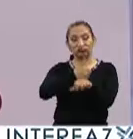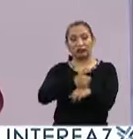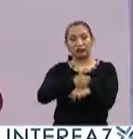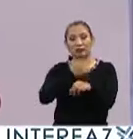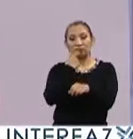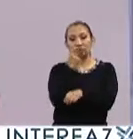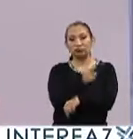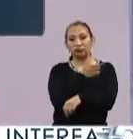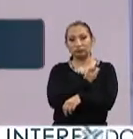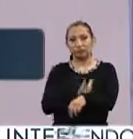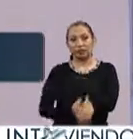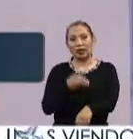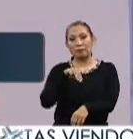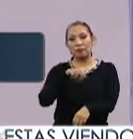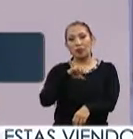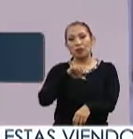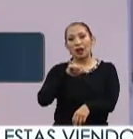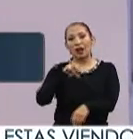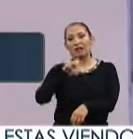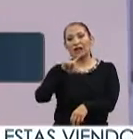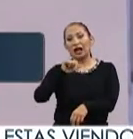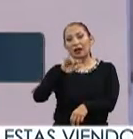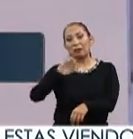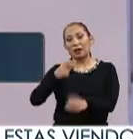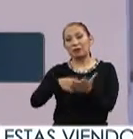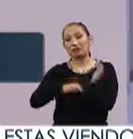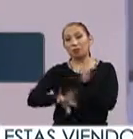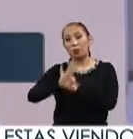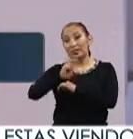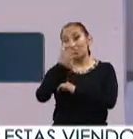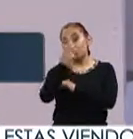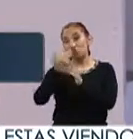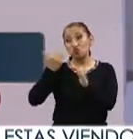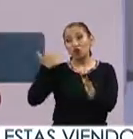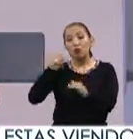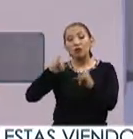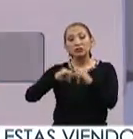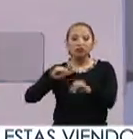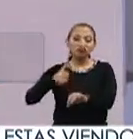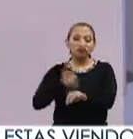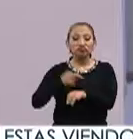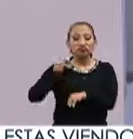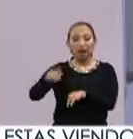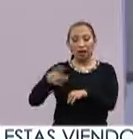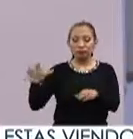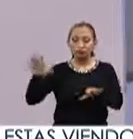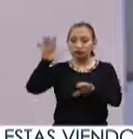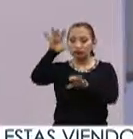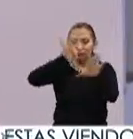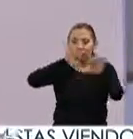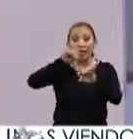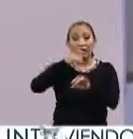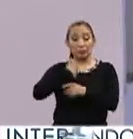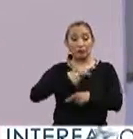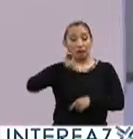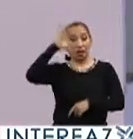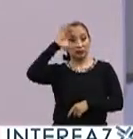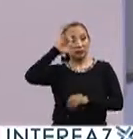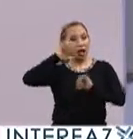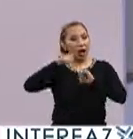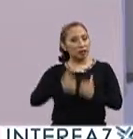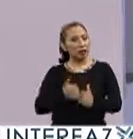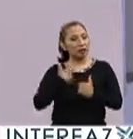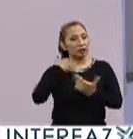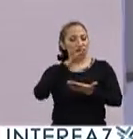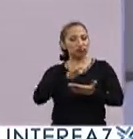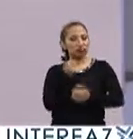por decreto del presidente Manuel Ávila Camacho en 1943 como una institución que agruparía a los científicos,